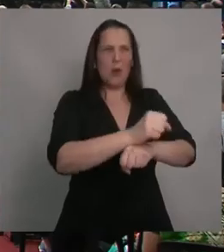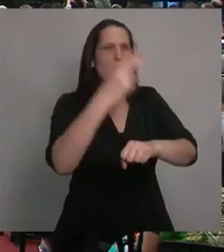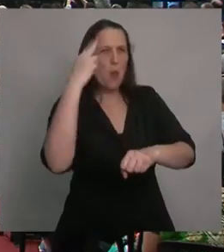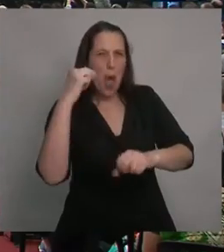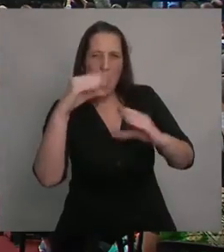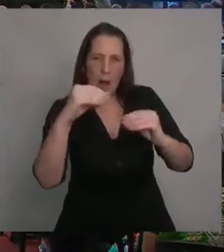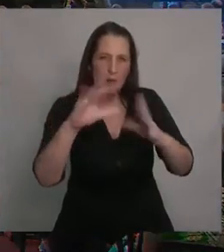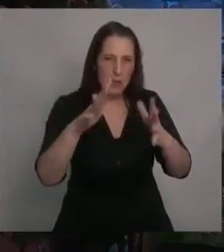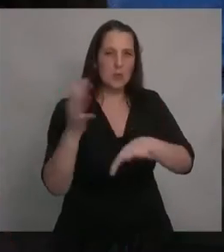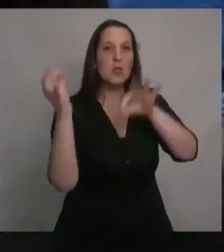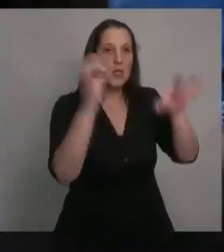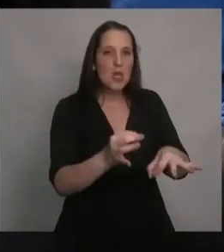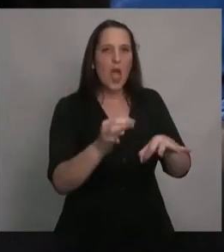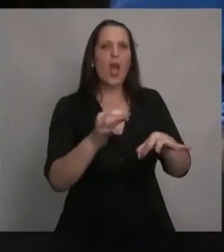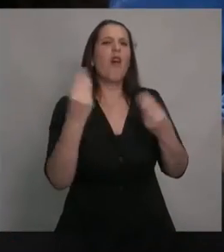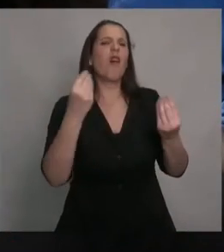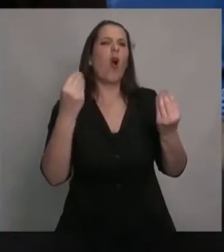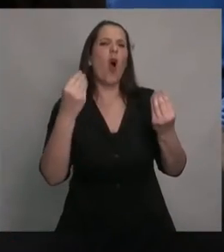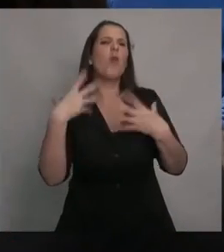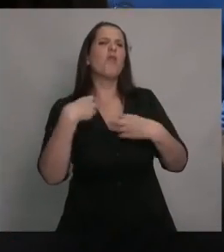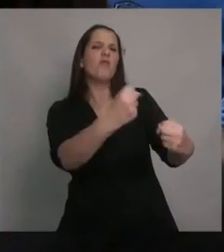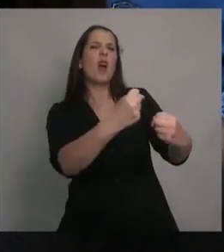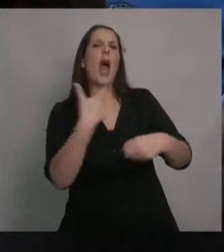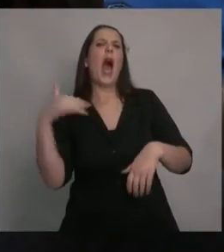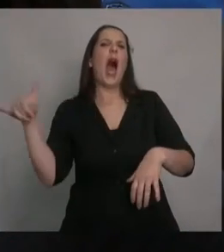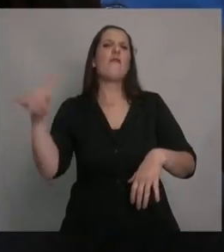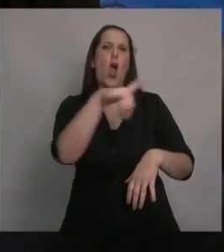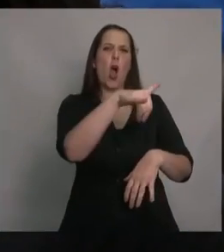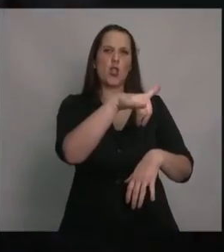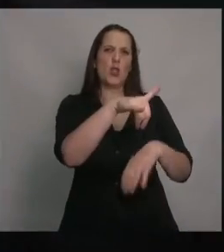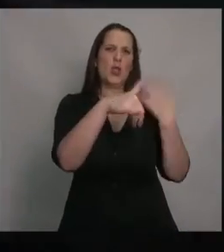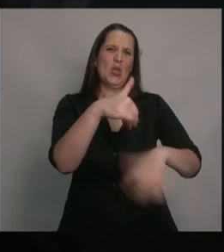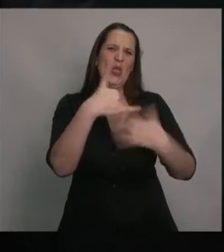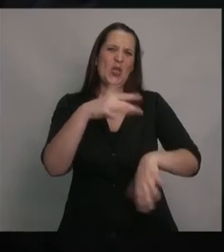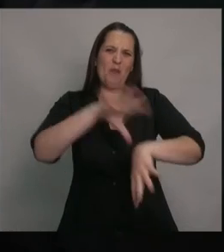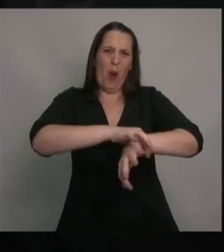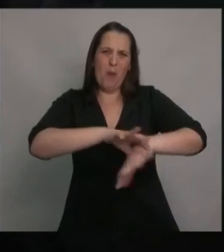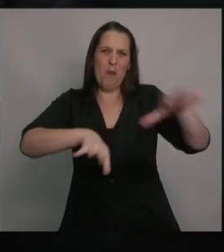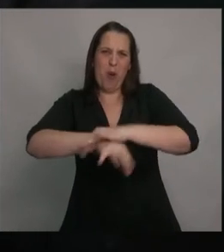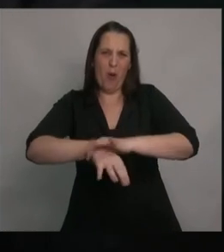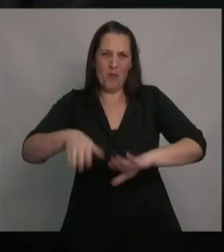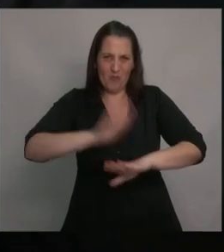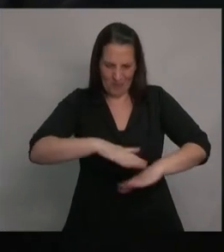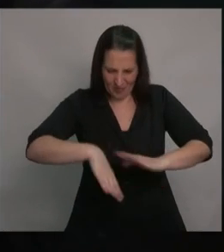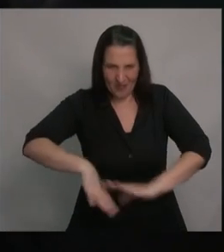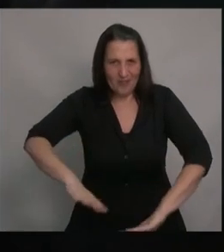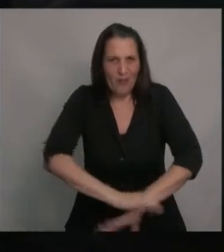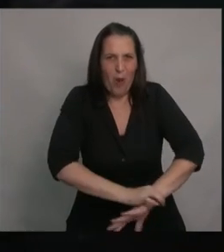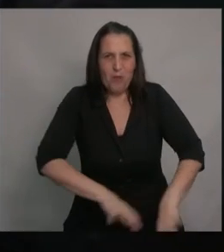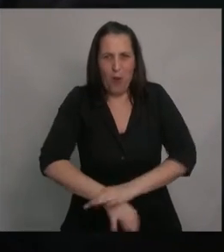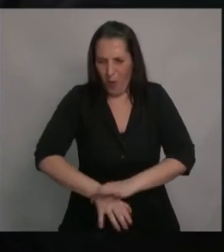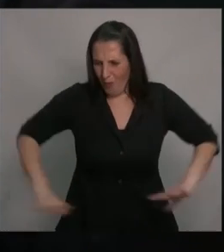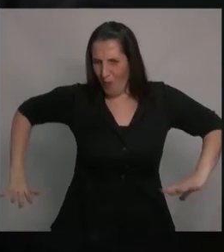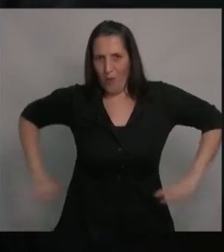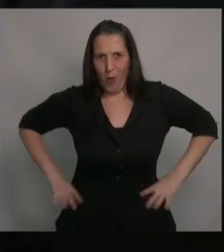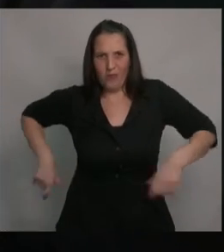9 de la noche. El traslado en avión es terrible. Imagínense ustedes que te ponen cadena en los pies, cadena en la cintura, cadena